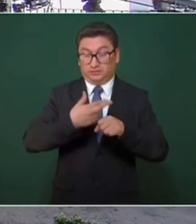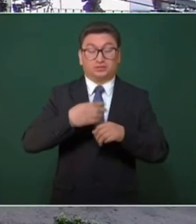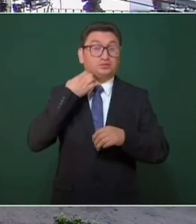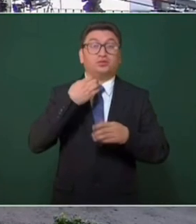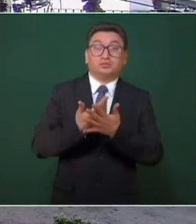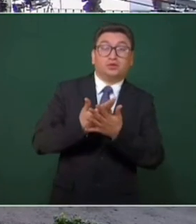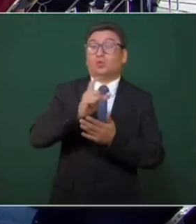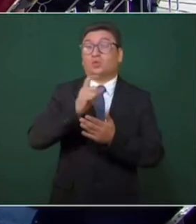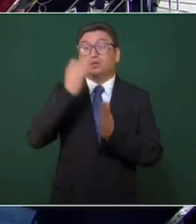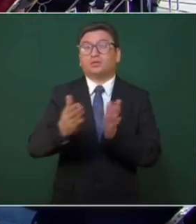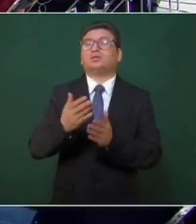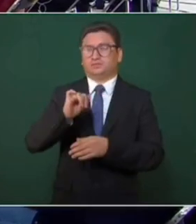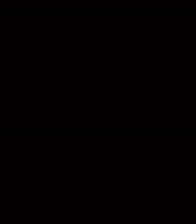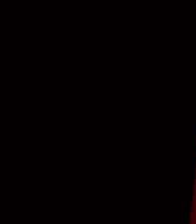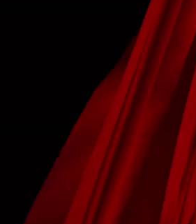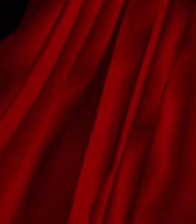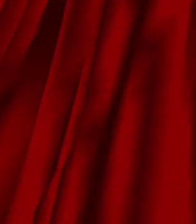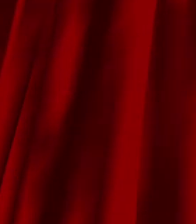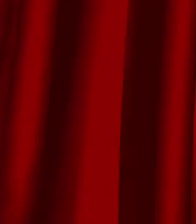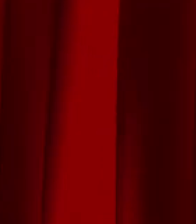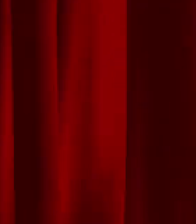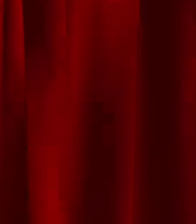¿van a esperar a que haya el tiempo adecuado? Sí, vamos a ir esperando.